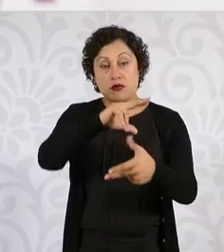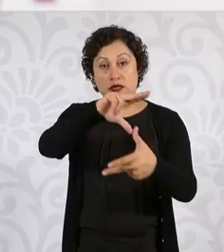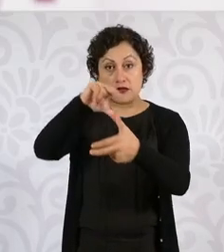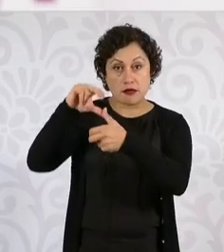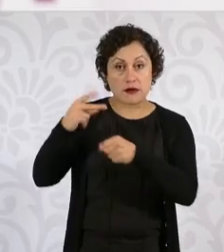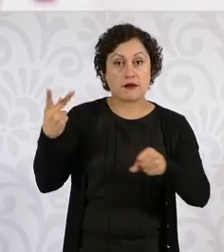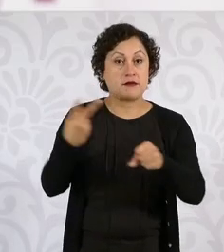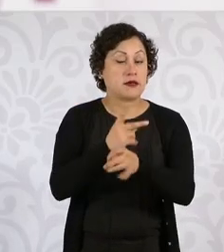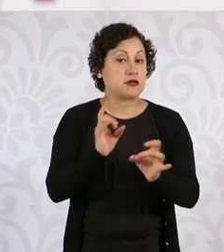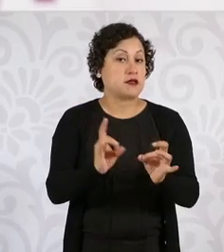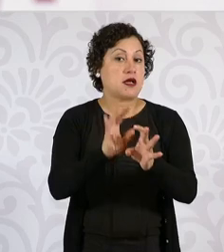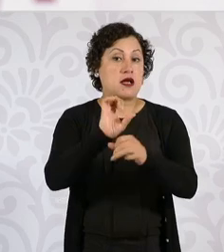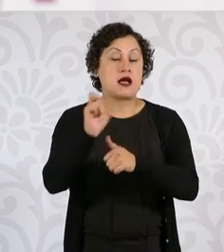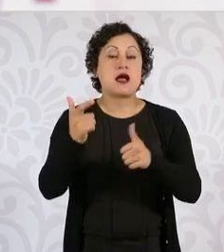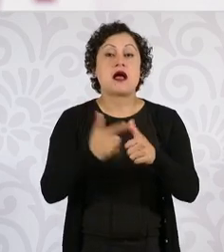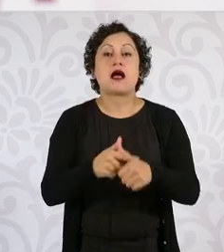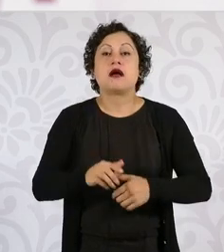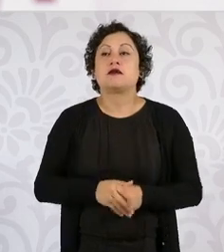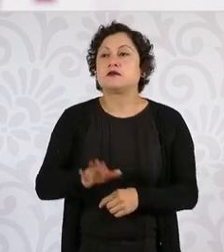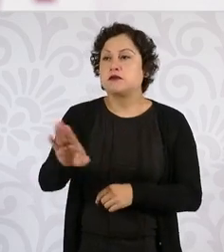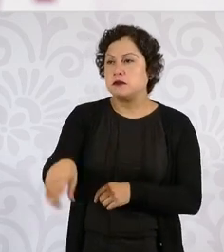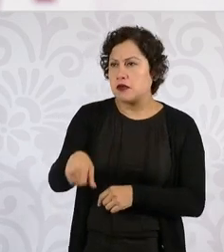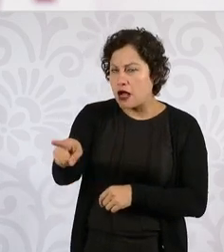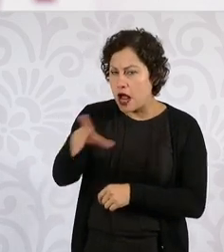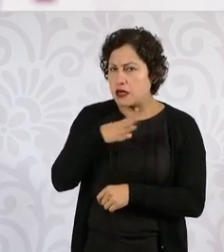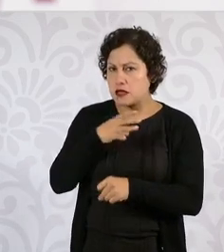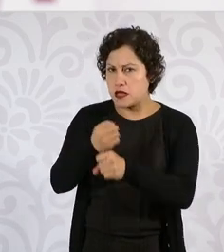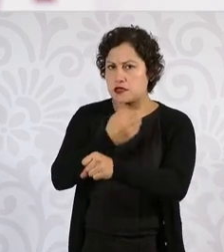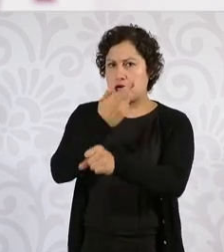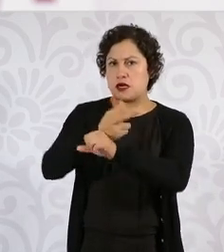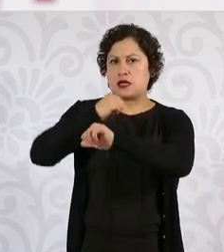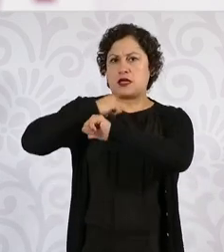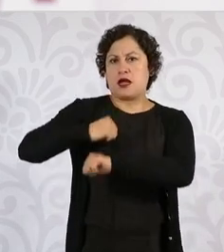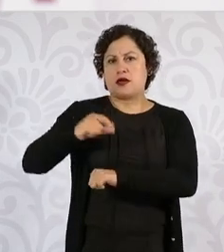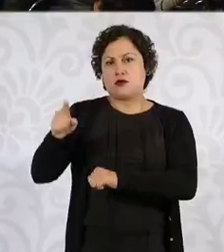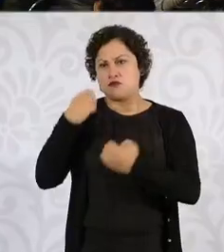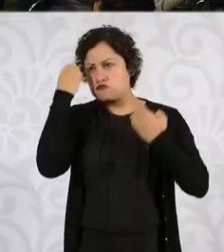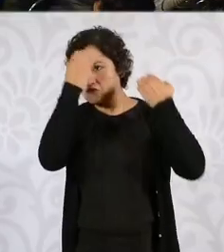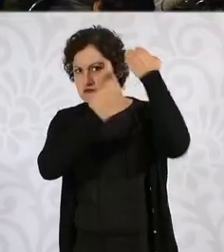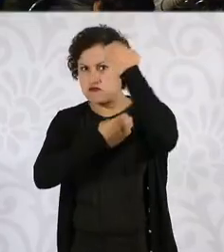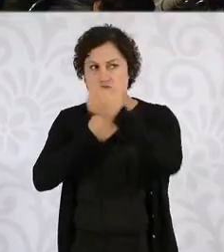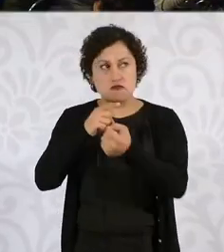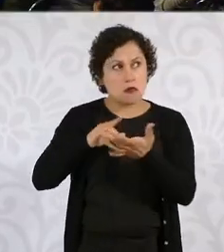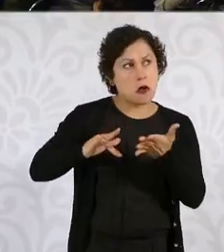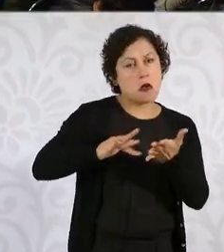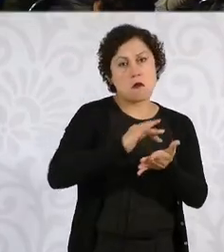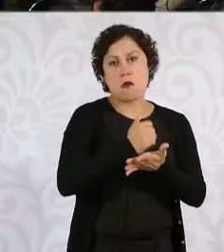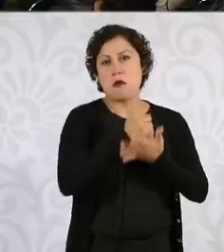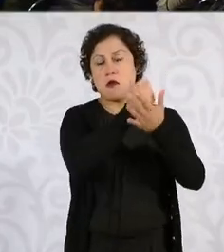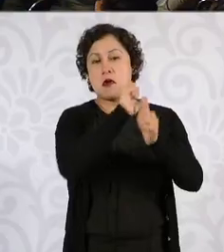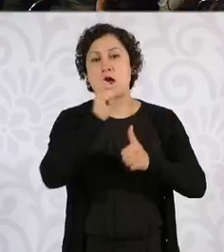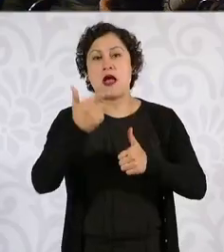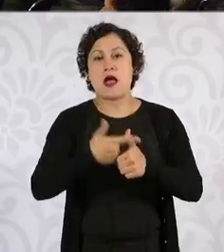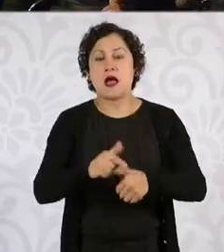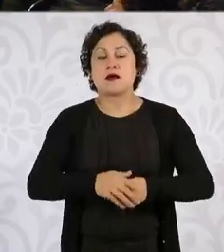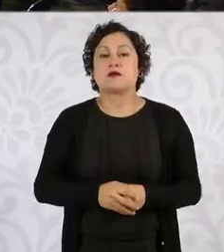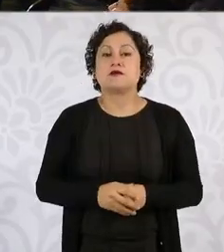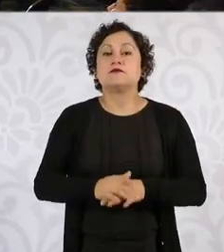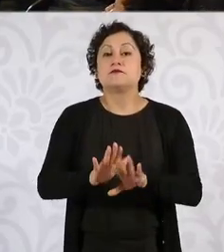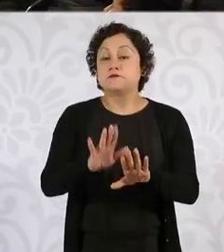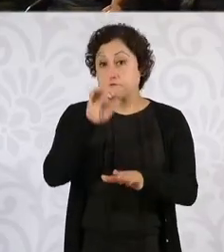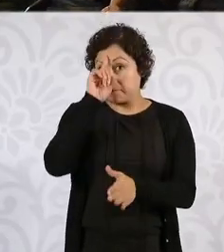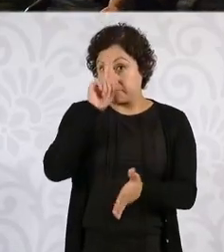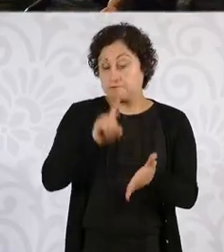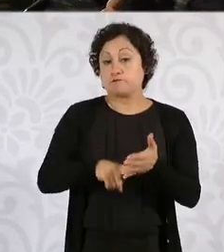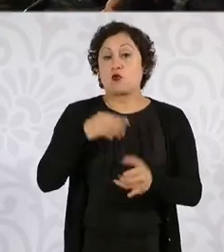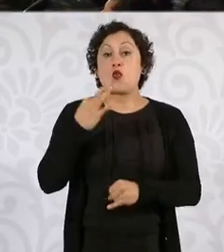revisando si es que hay necesidad de algún apoyo. Bueno, ya yo creo que la última.